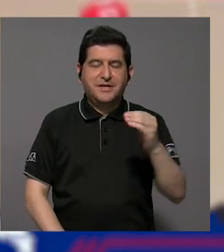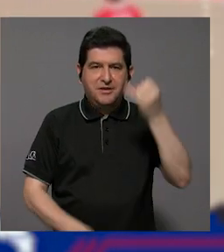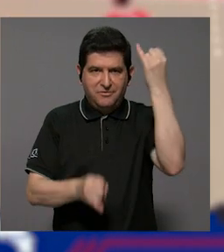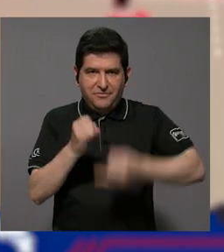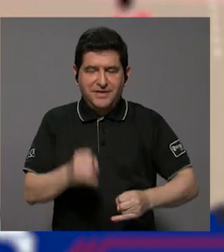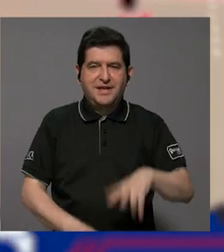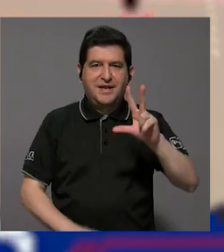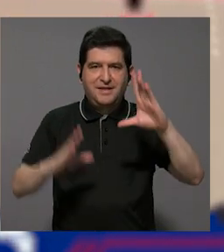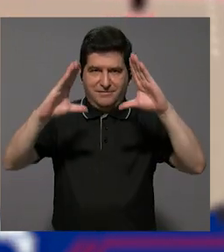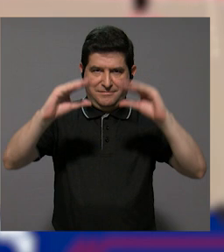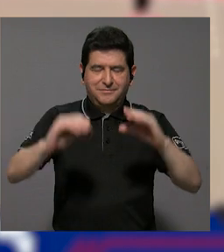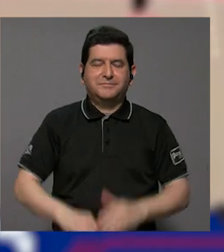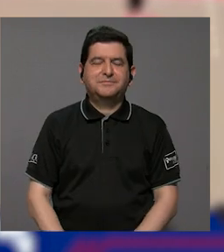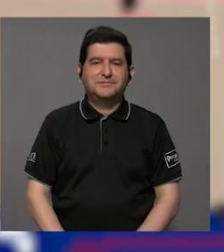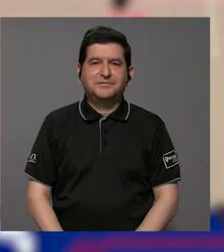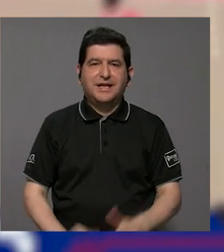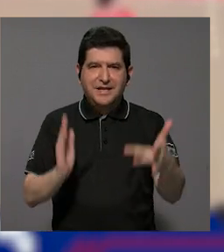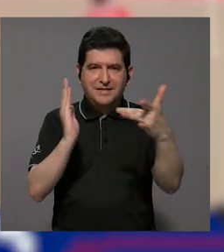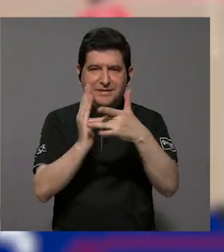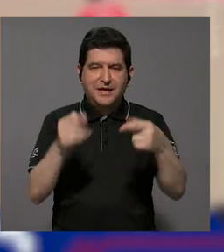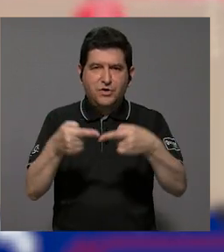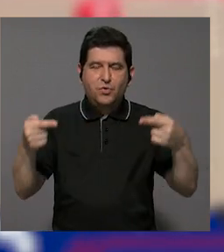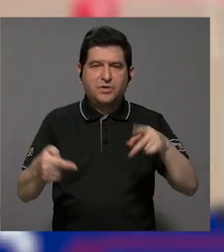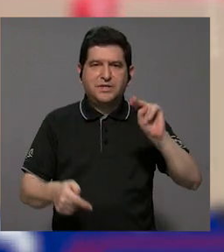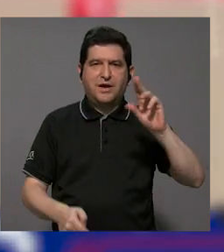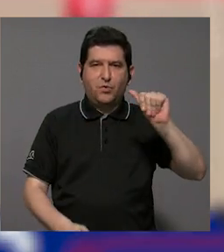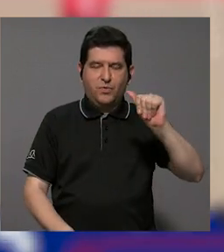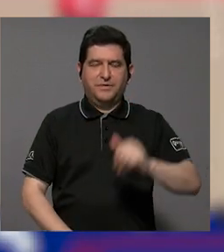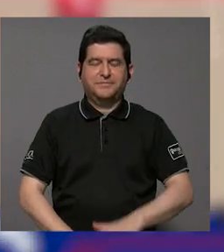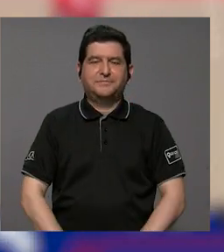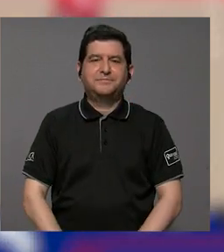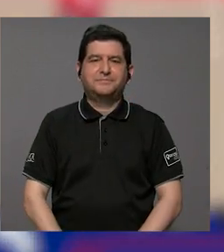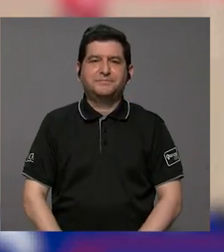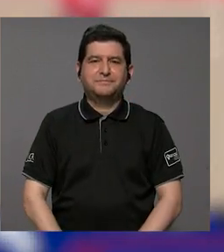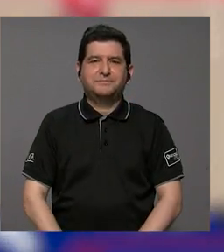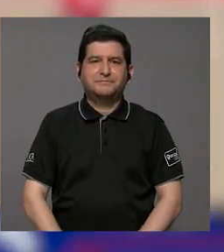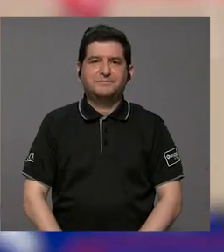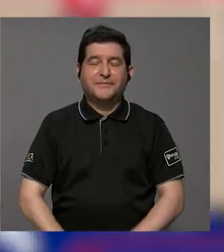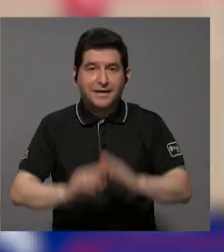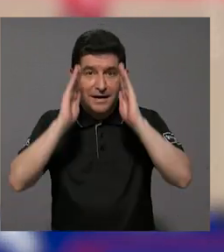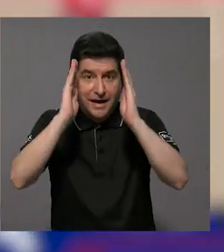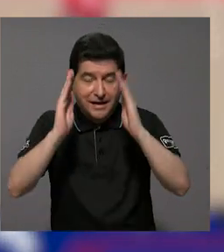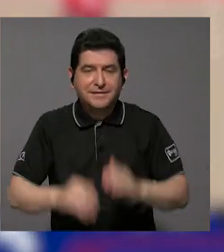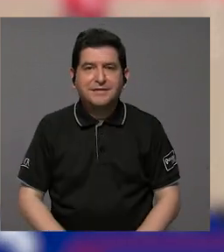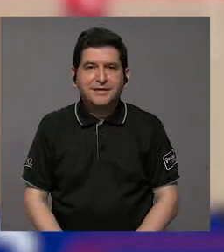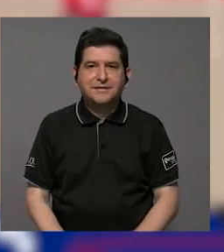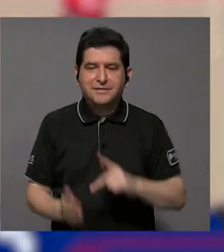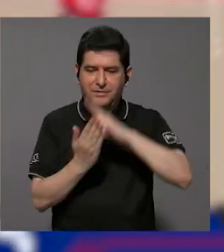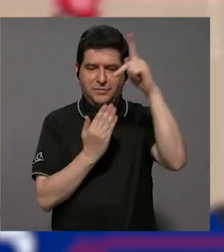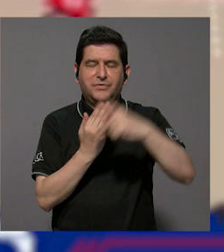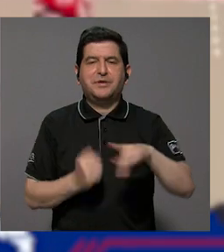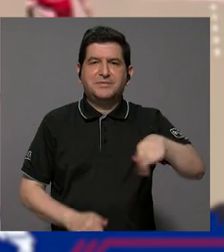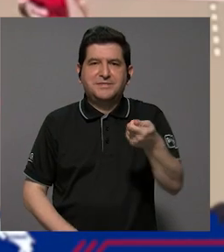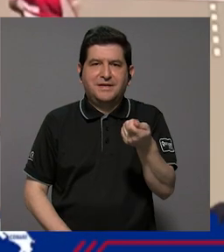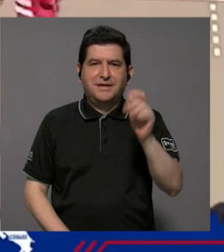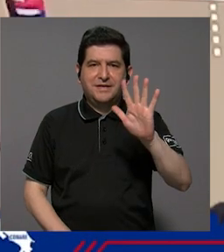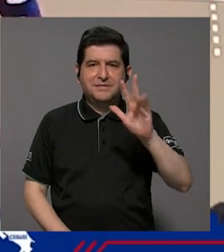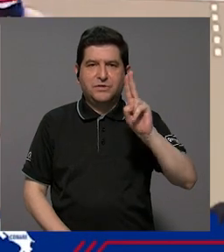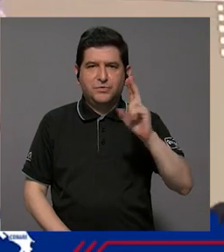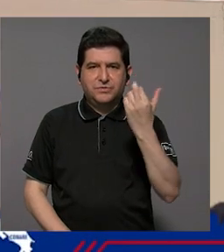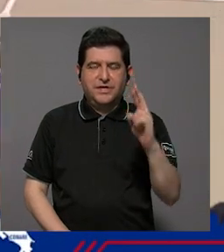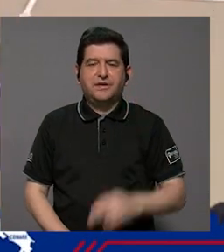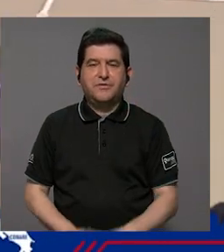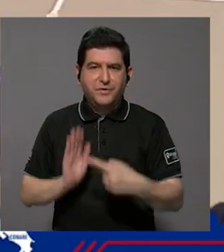a las 3 de la tarde entre el Tecnológico y la Universidad Nacional. Esté pendiente de la programación de 15 UCR y